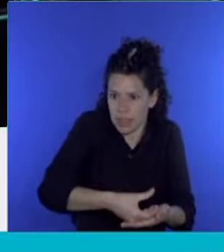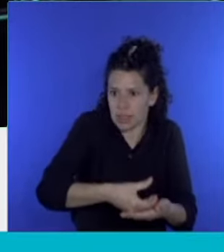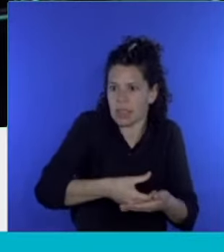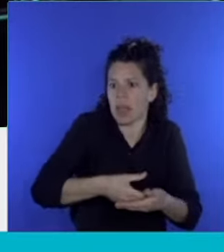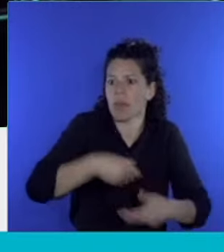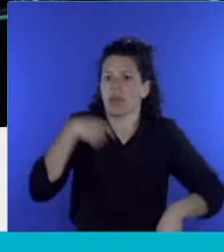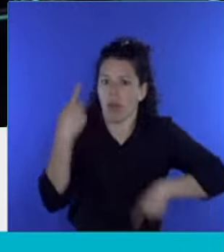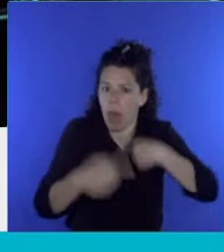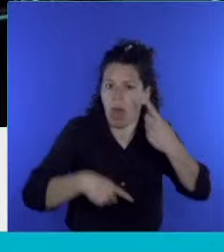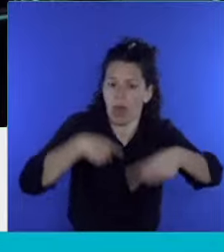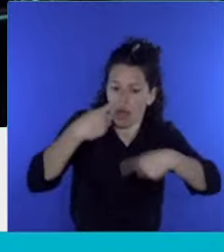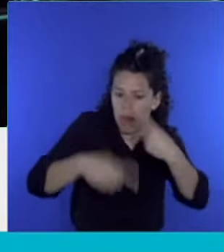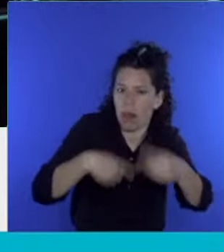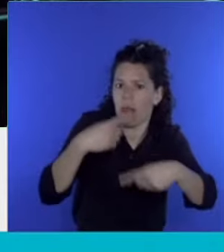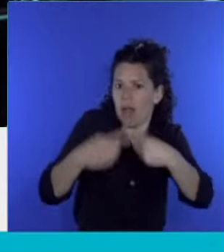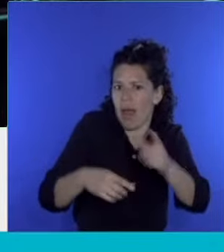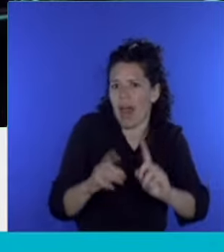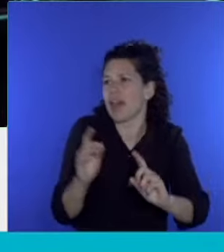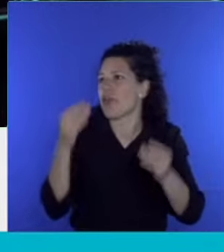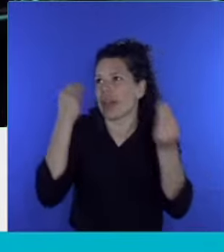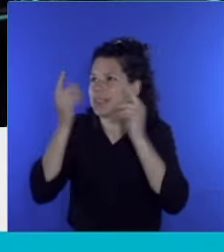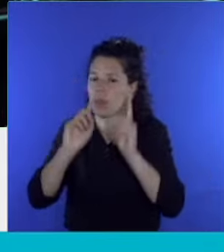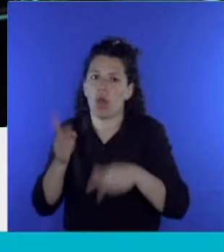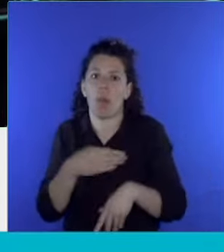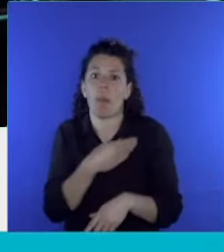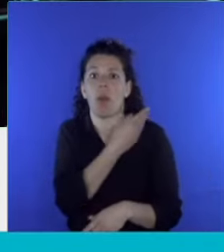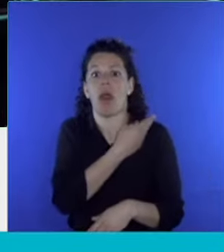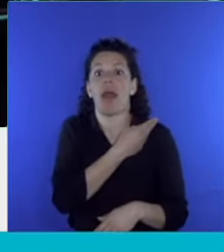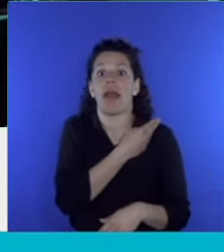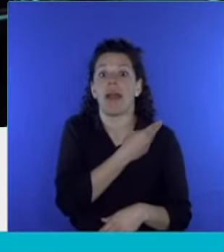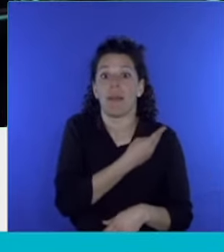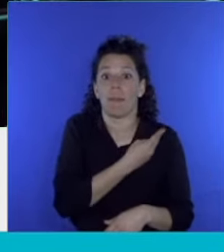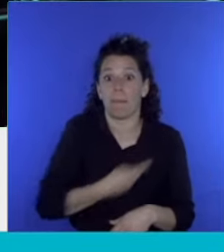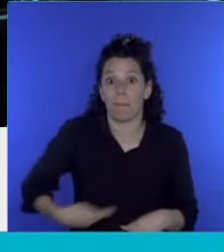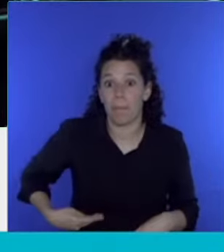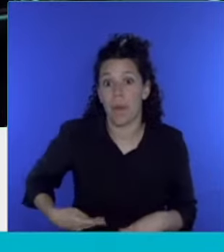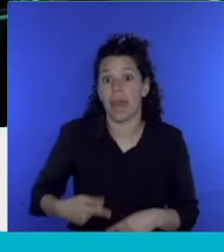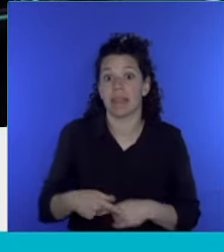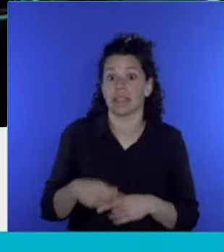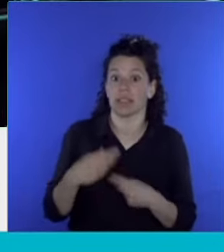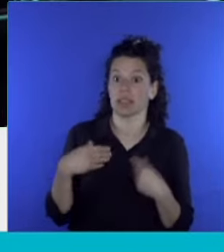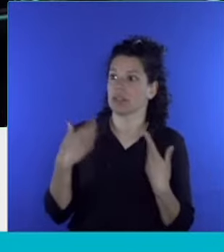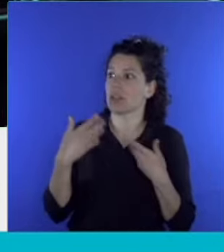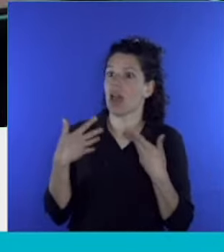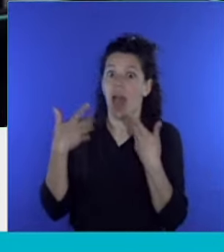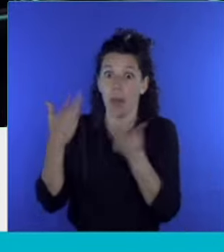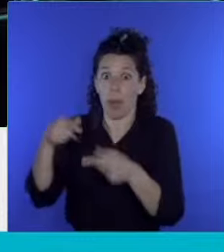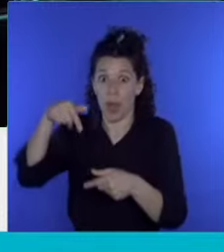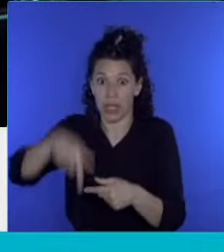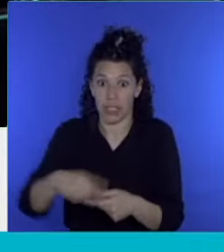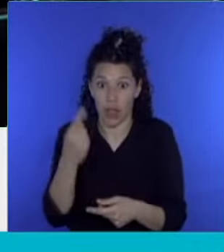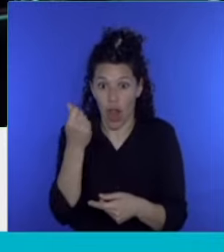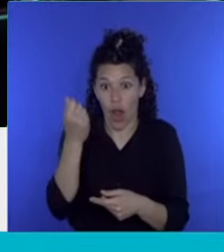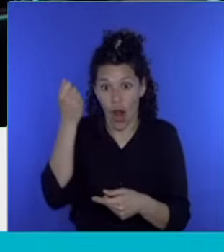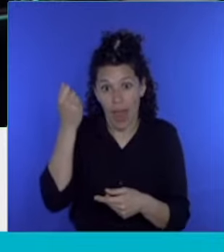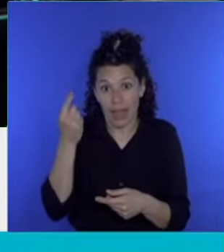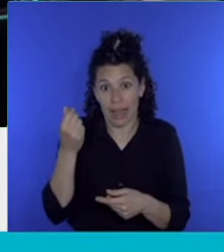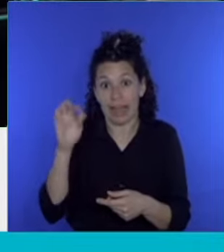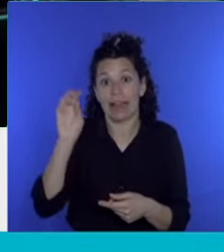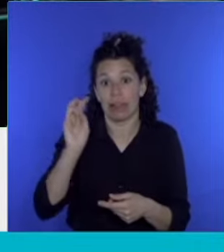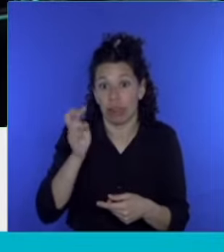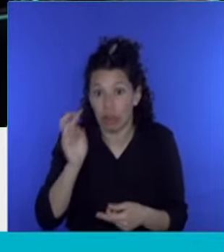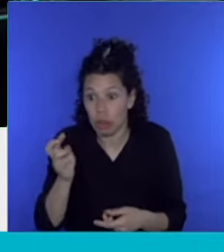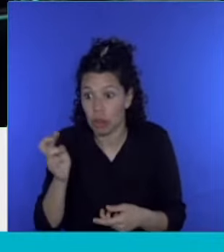no se preocupan que un presidente diga aprovechen ahora inviertan que el dólar está en 1000 para poder fugar esas